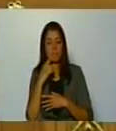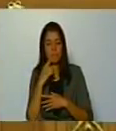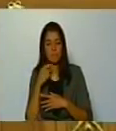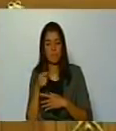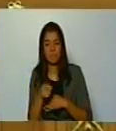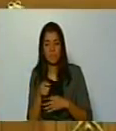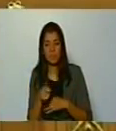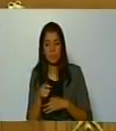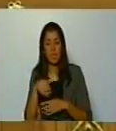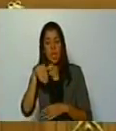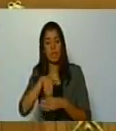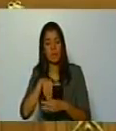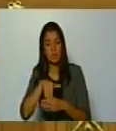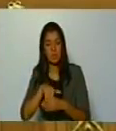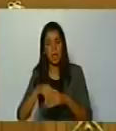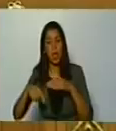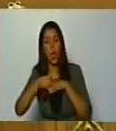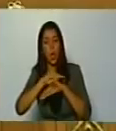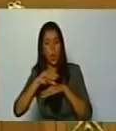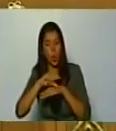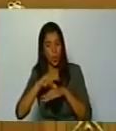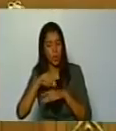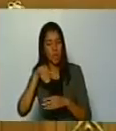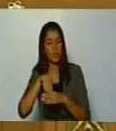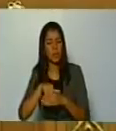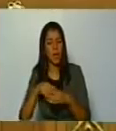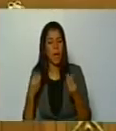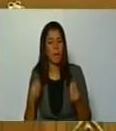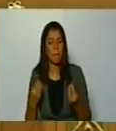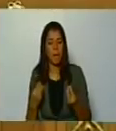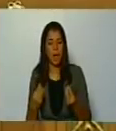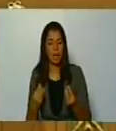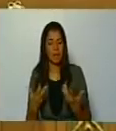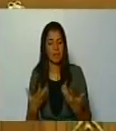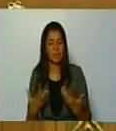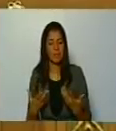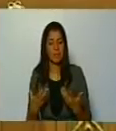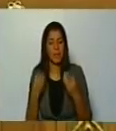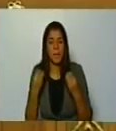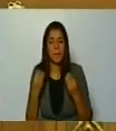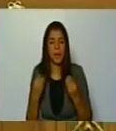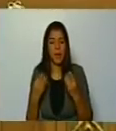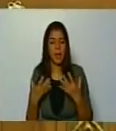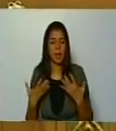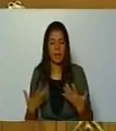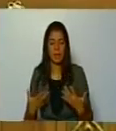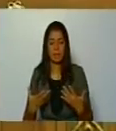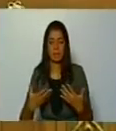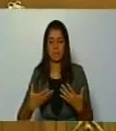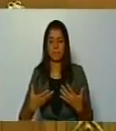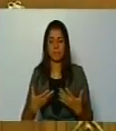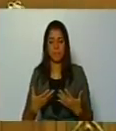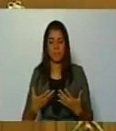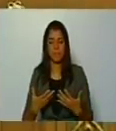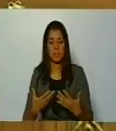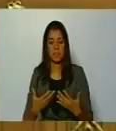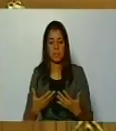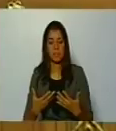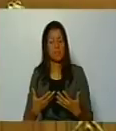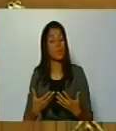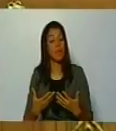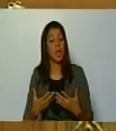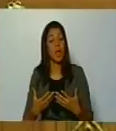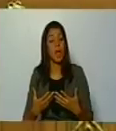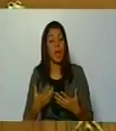las elecciones de gobernadores. ¿Y eso a cuenta de qué? ¿Dónde existe, díganme ustedes, en